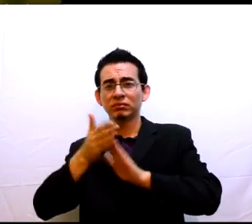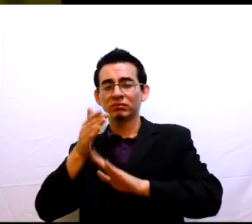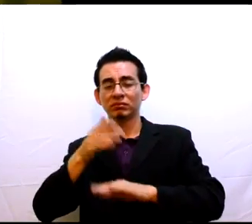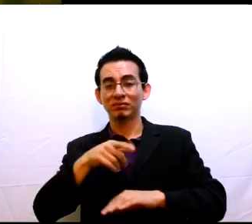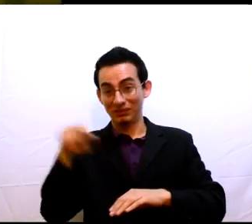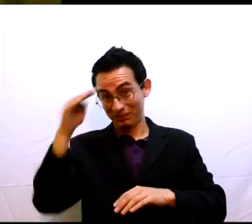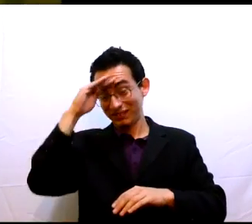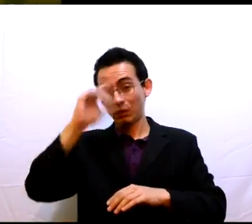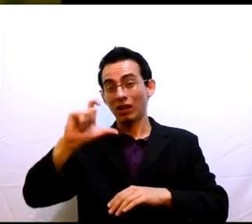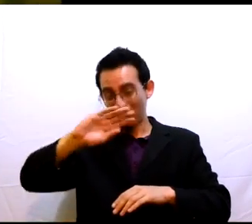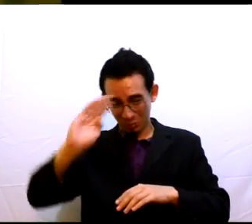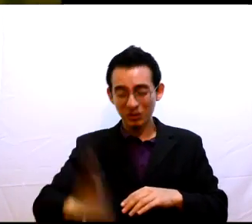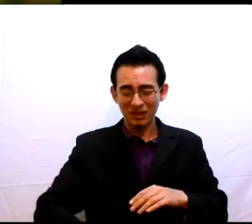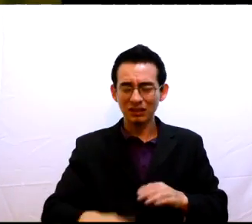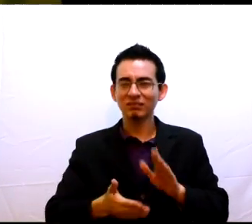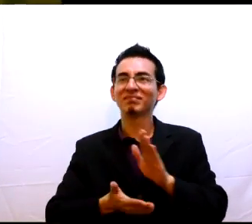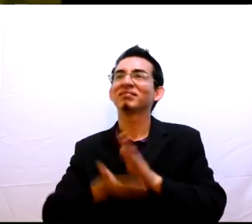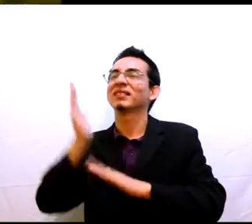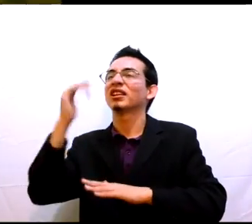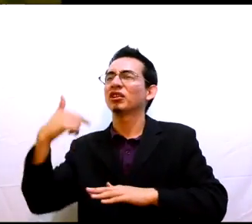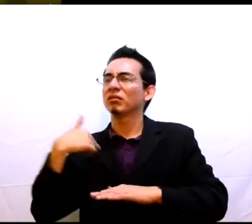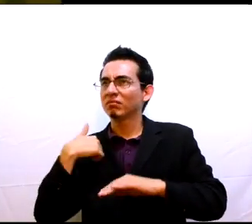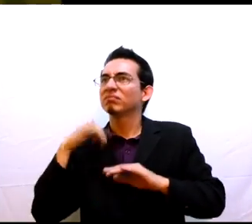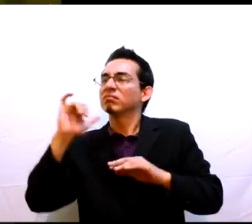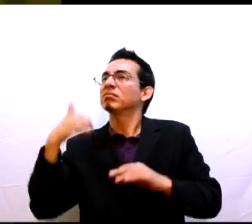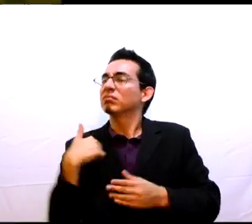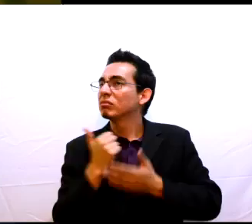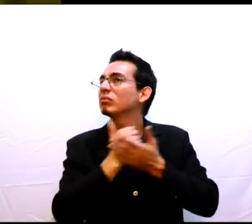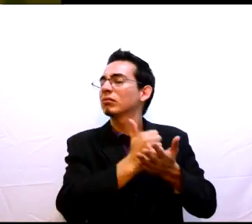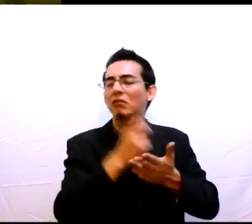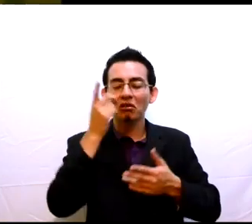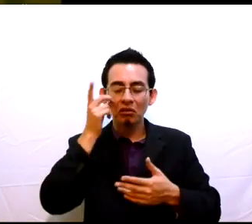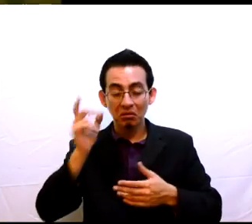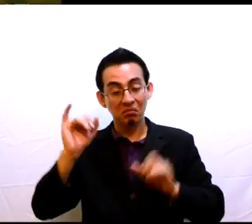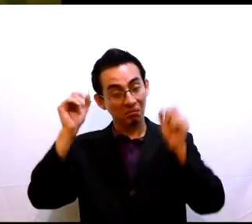al cielo que tú supiste que tú aportas te